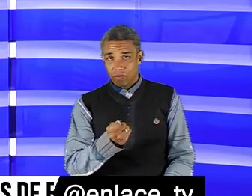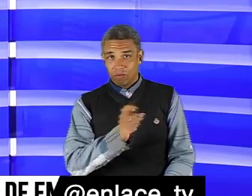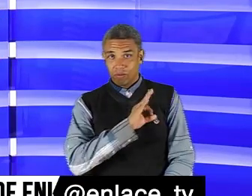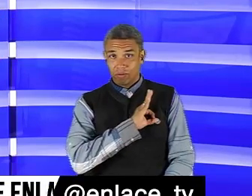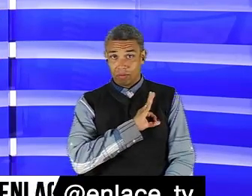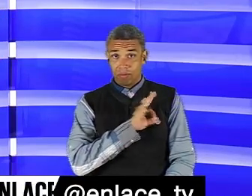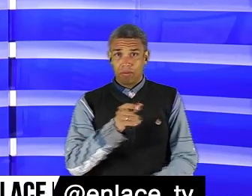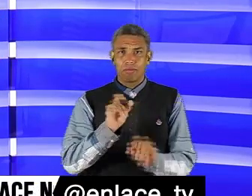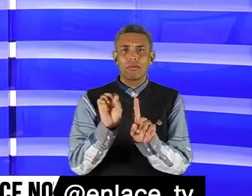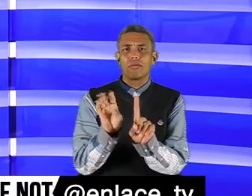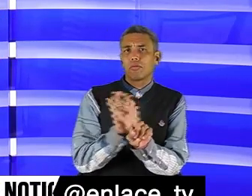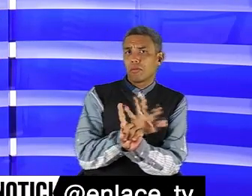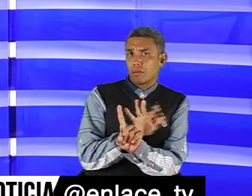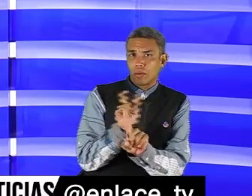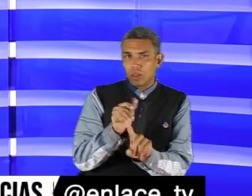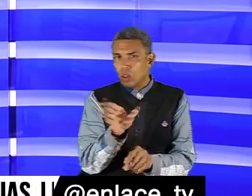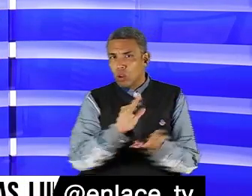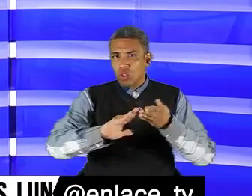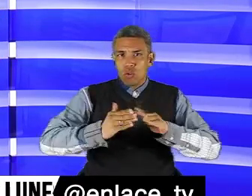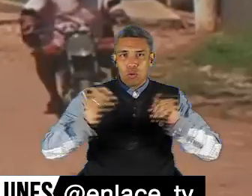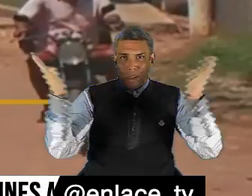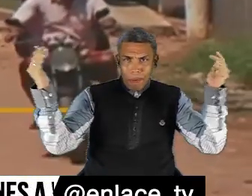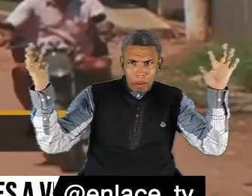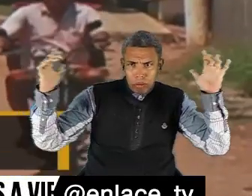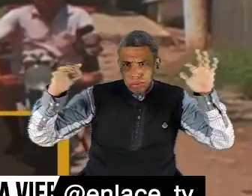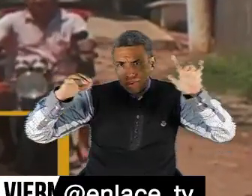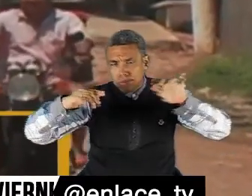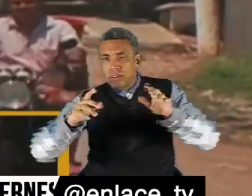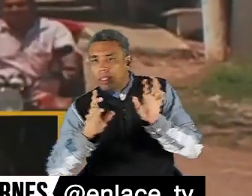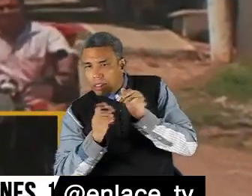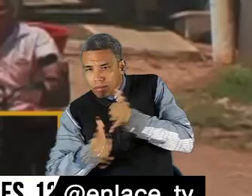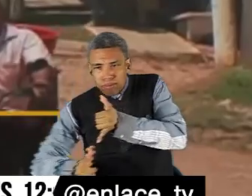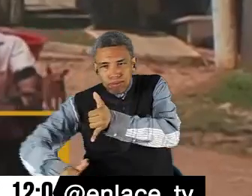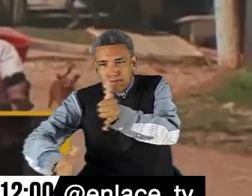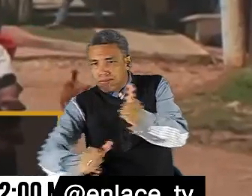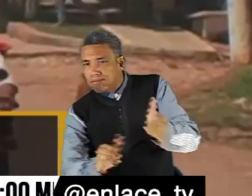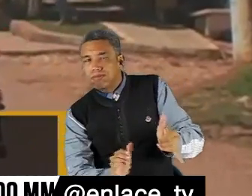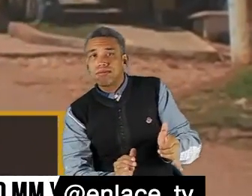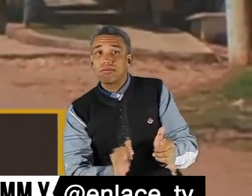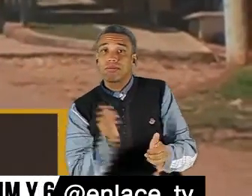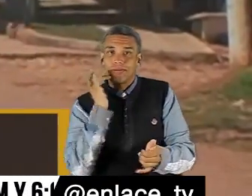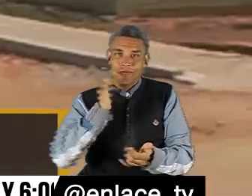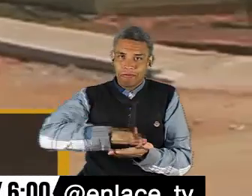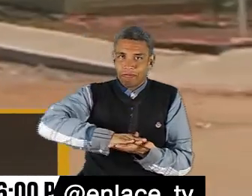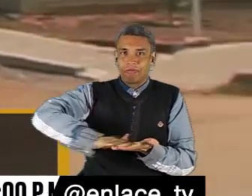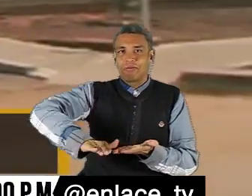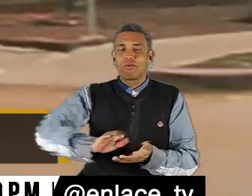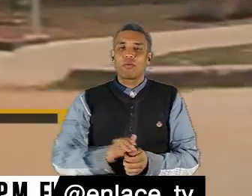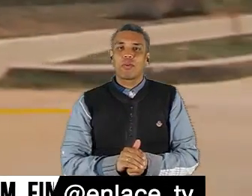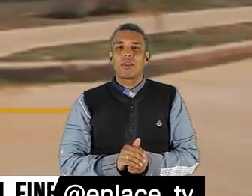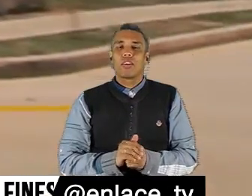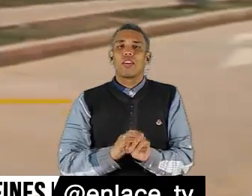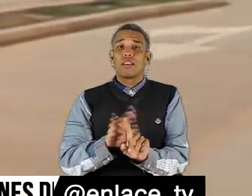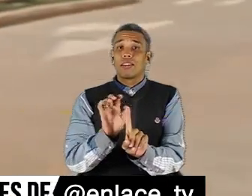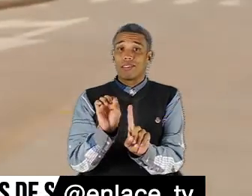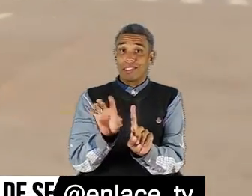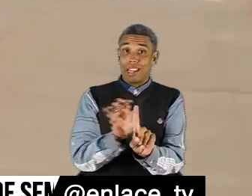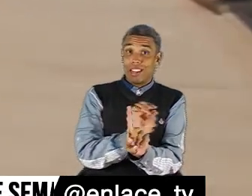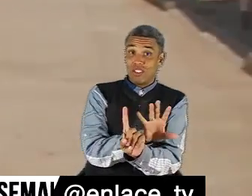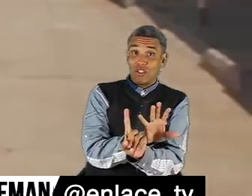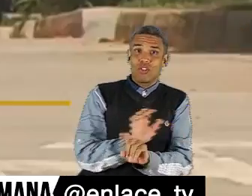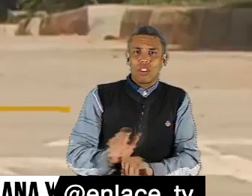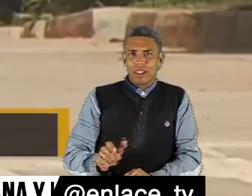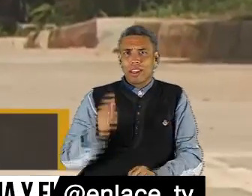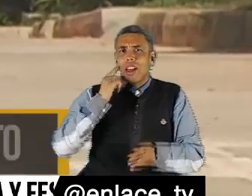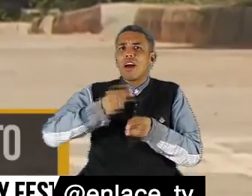que apoyen esta bonita labor. Conscientes de su responsabilidad con el turismo en la ciudad, la comunidad del corregimiento El Llanito